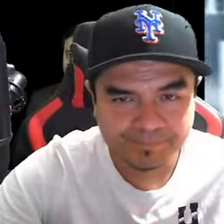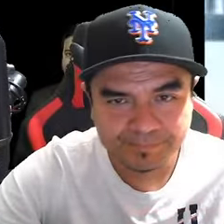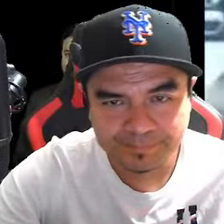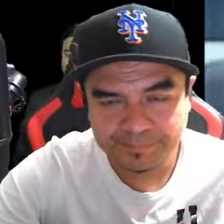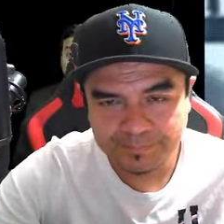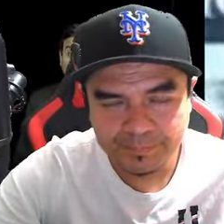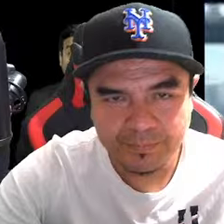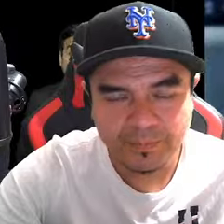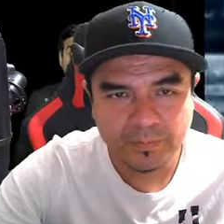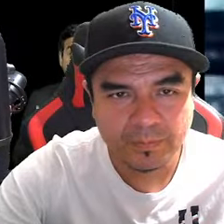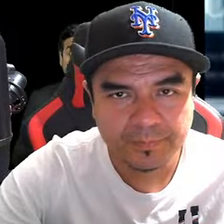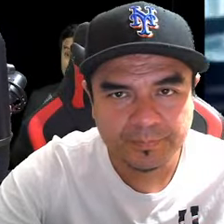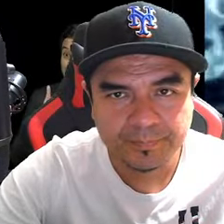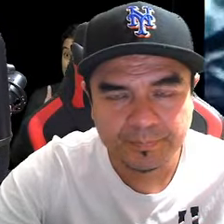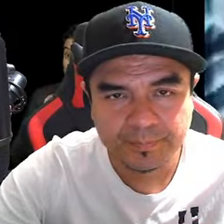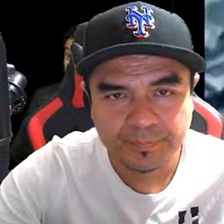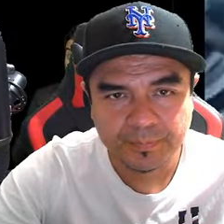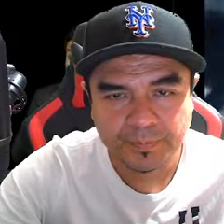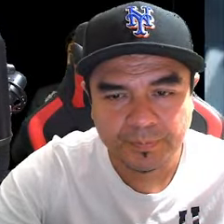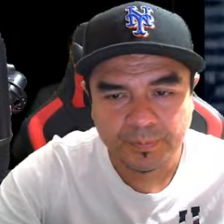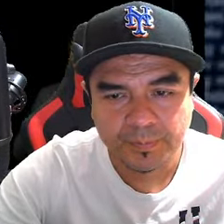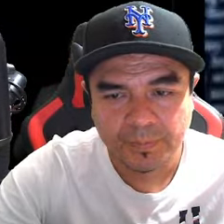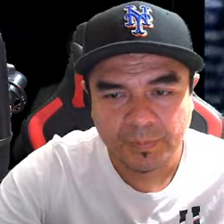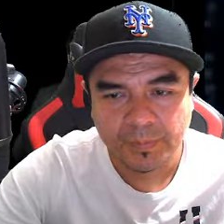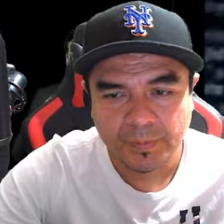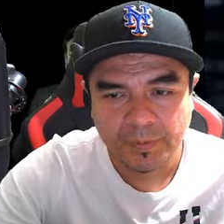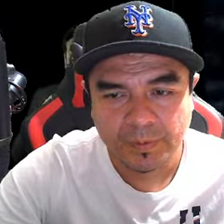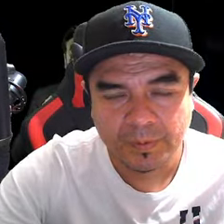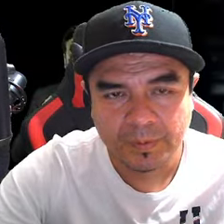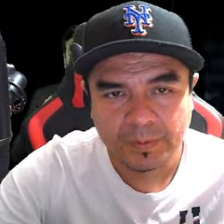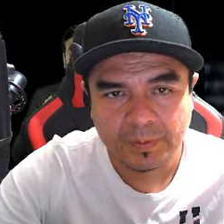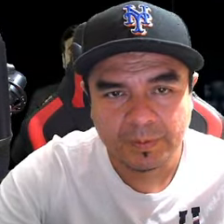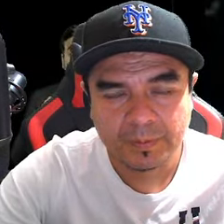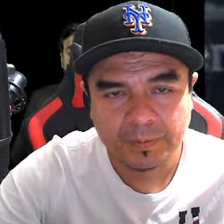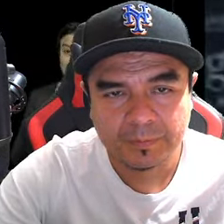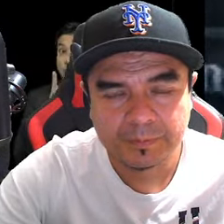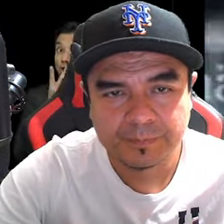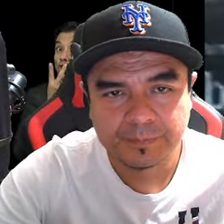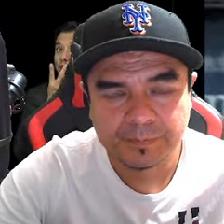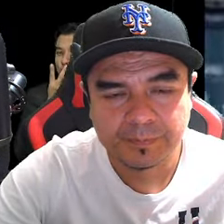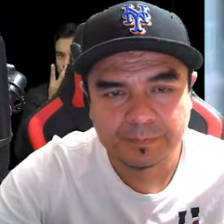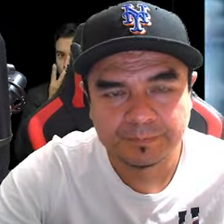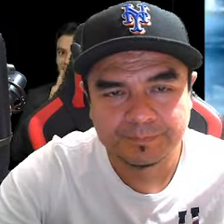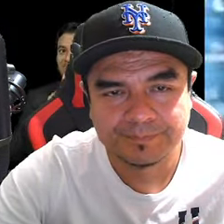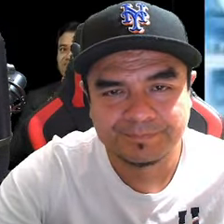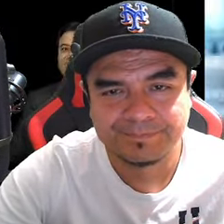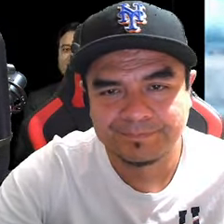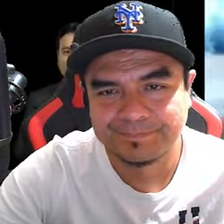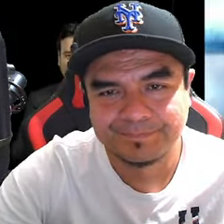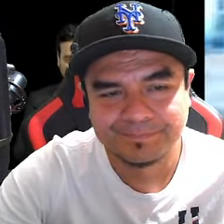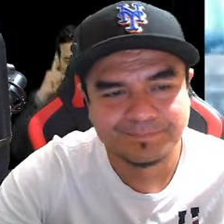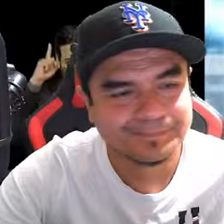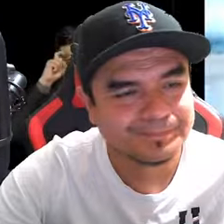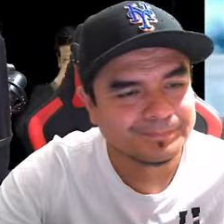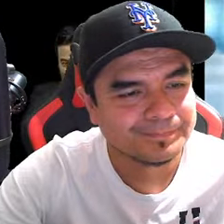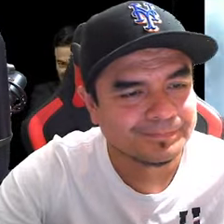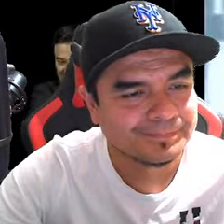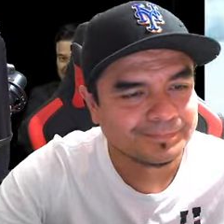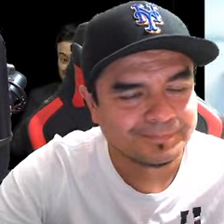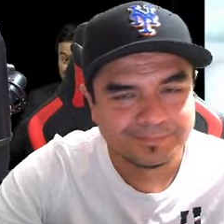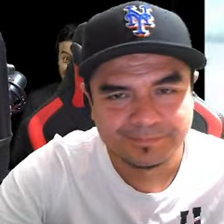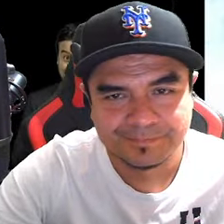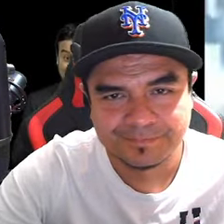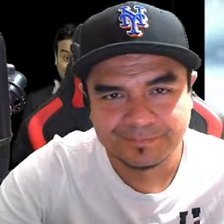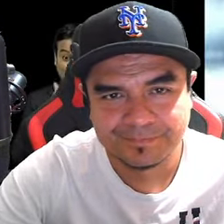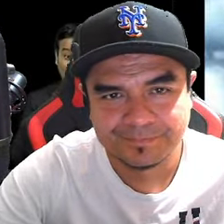este Instituto Nacional Electoral tiene dos grandes retos a enfrentar en este proceso electoral